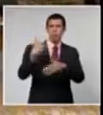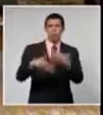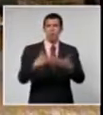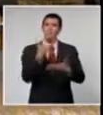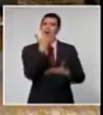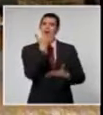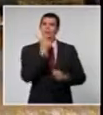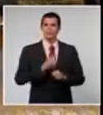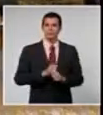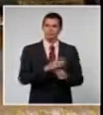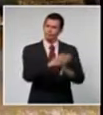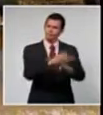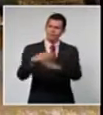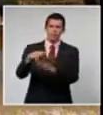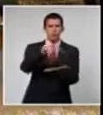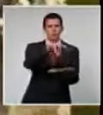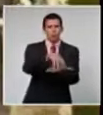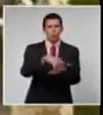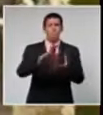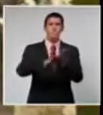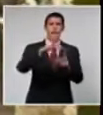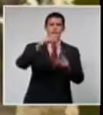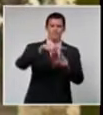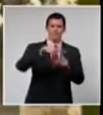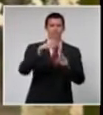y el manejo hidrológico de la cuenca Ciénaga de